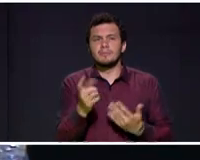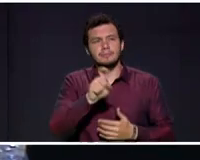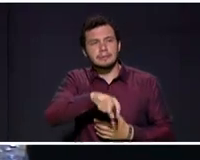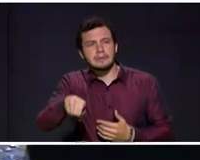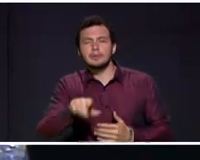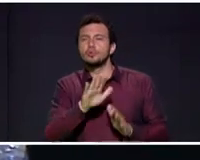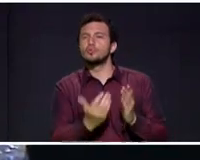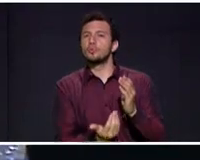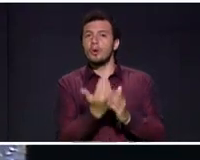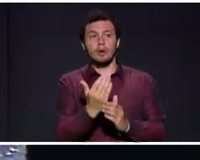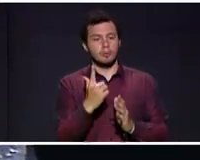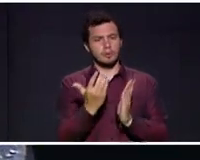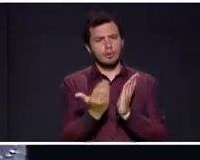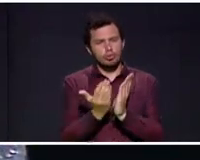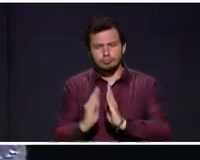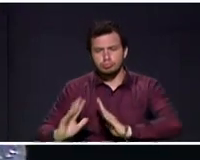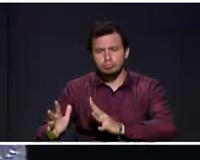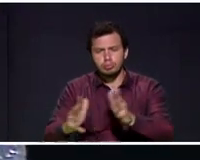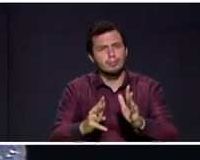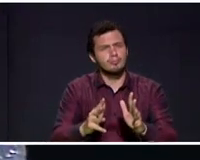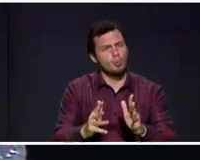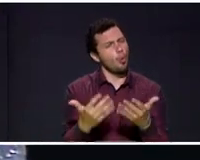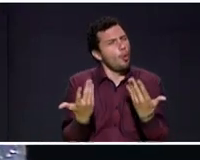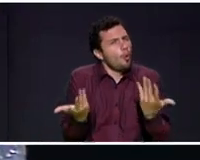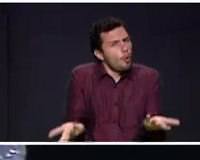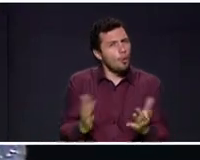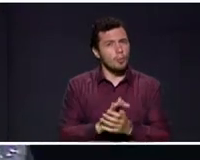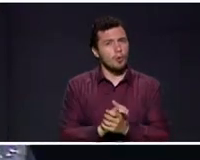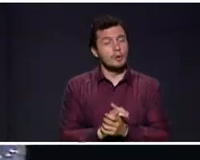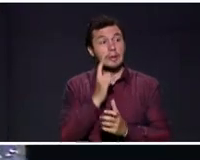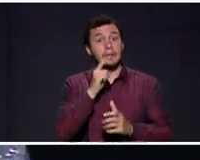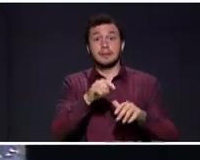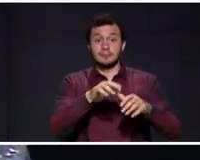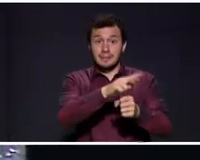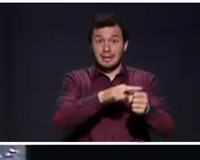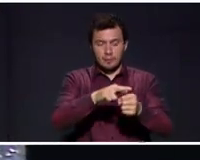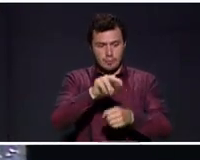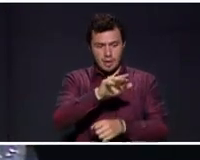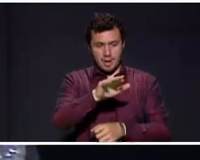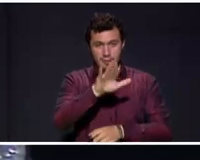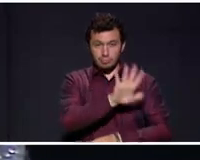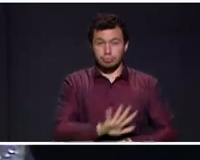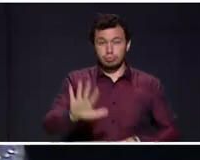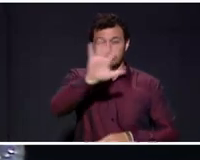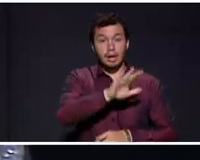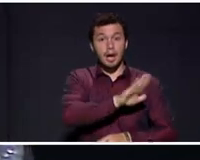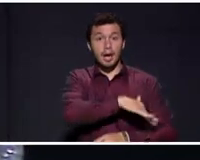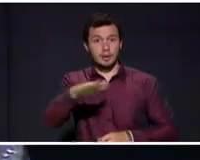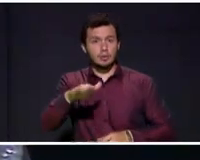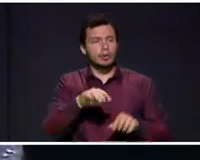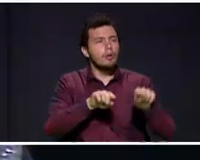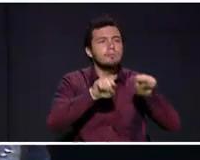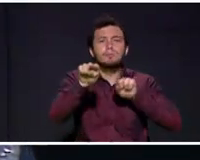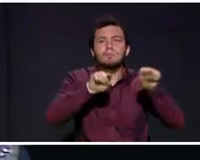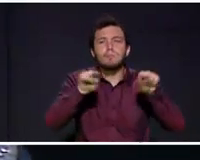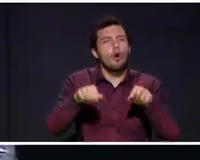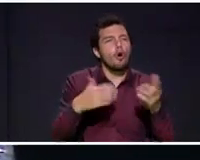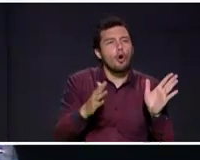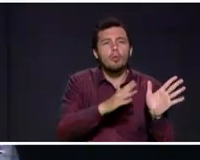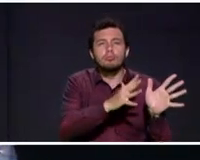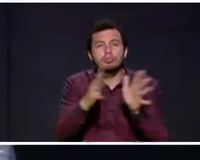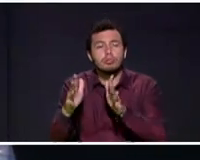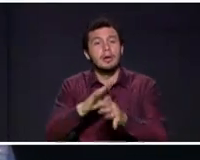tenemos que mirar la especialización de cada una de nuestras regiones y formar los jóvenes para que puedan atender la demanda laboral que